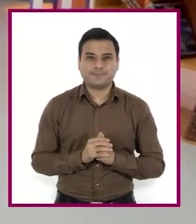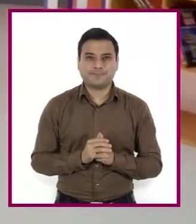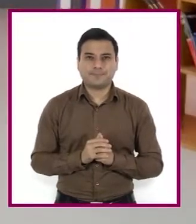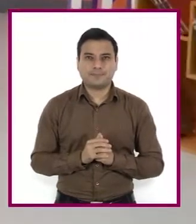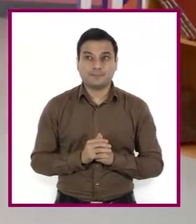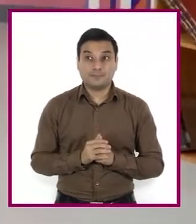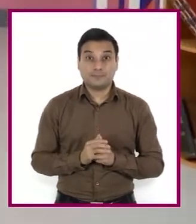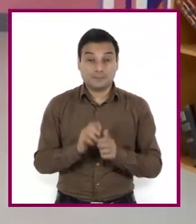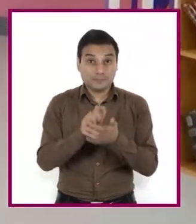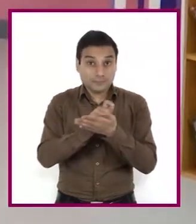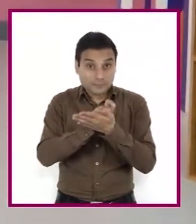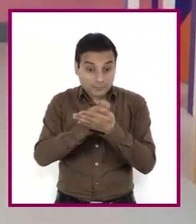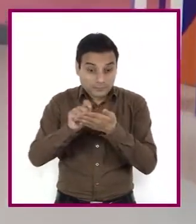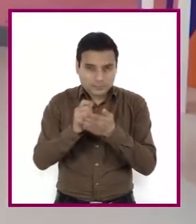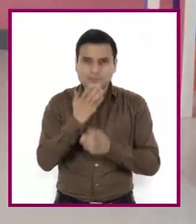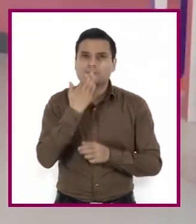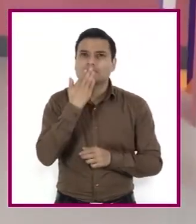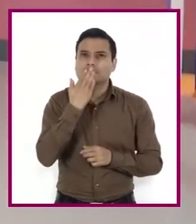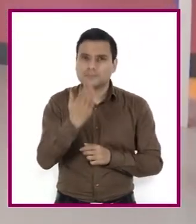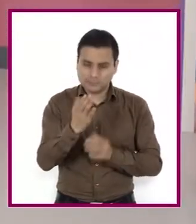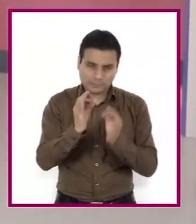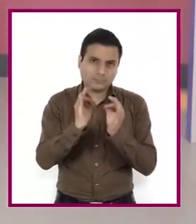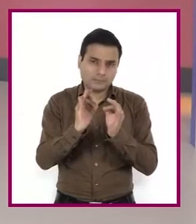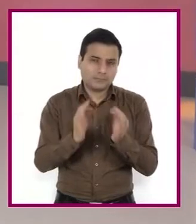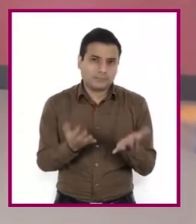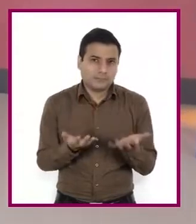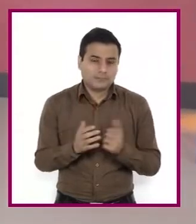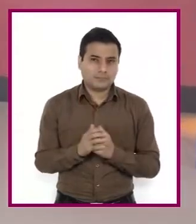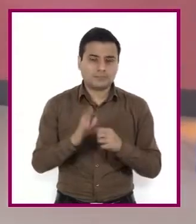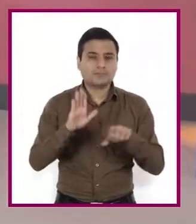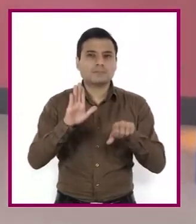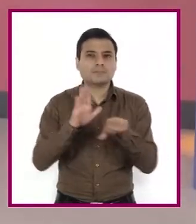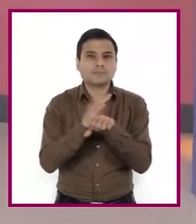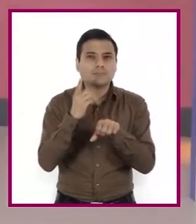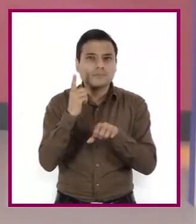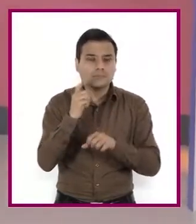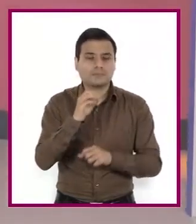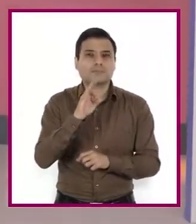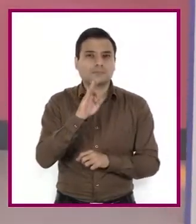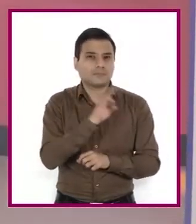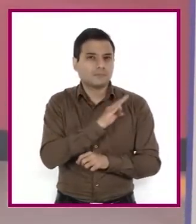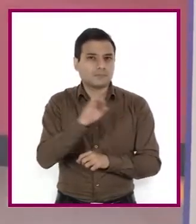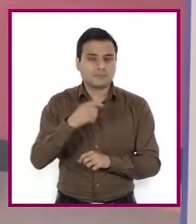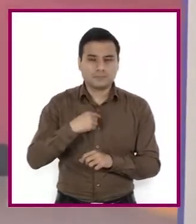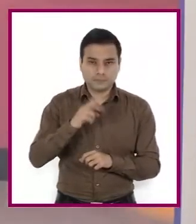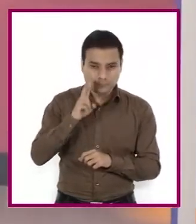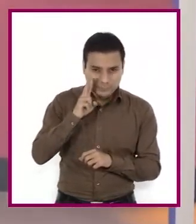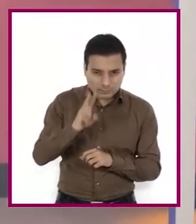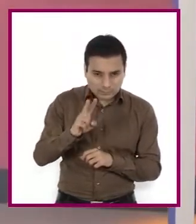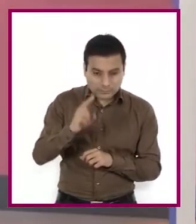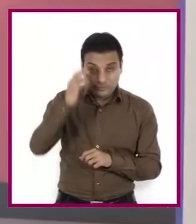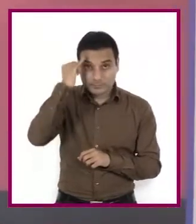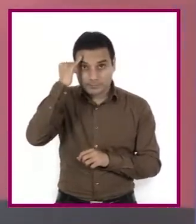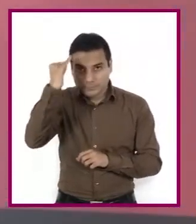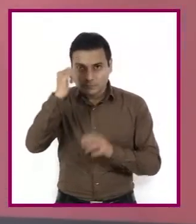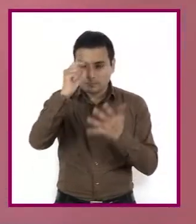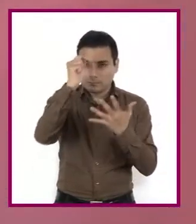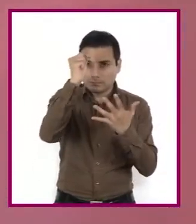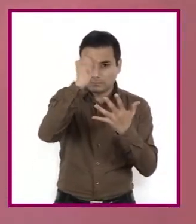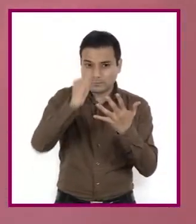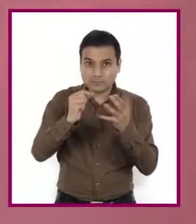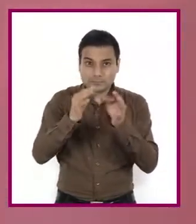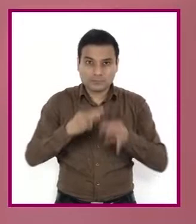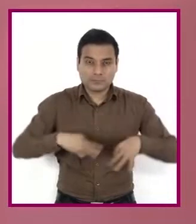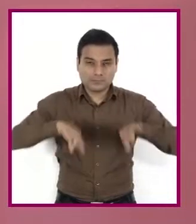Subrayar es una buena práctica, sobre todo porque podemos ver de forma rápida las ideas que nos ayudarán a hacer